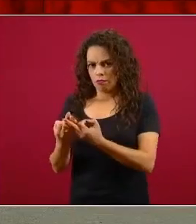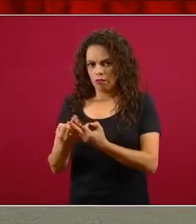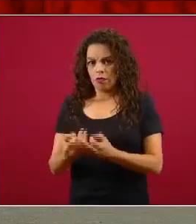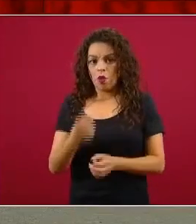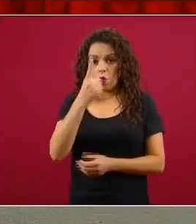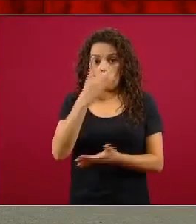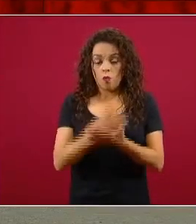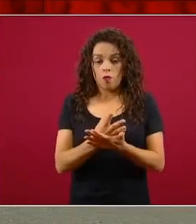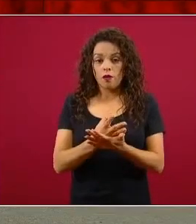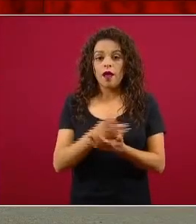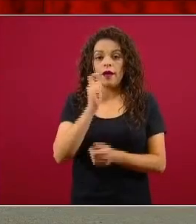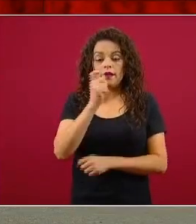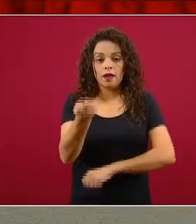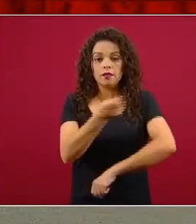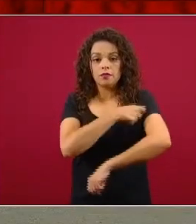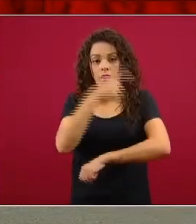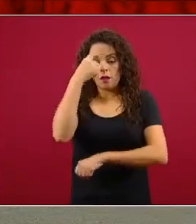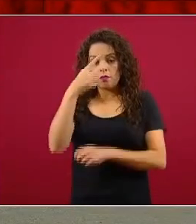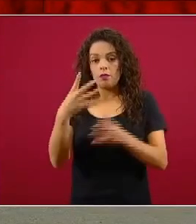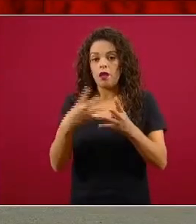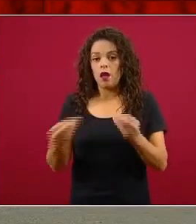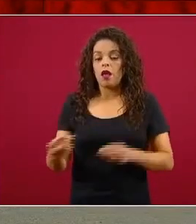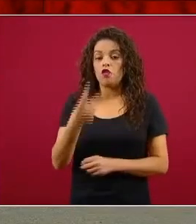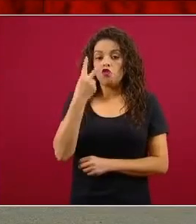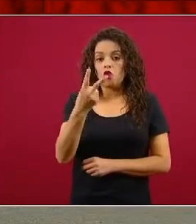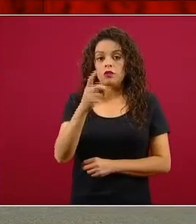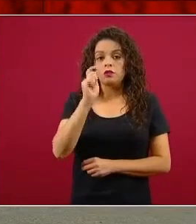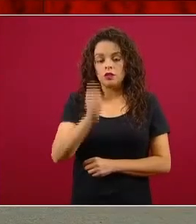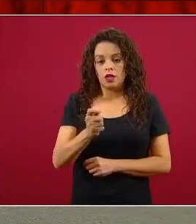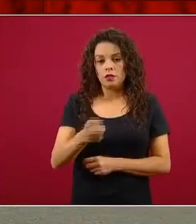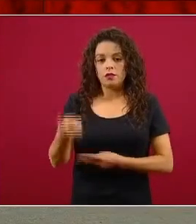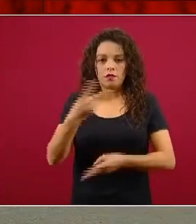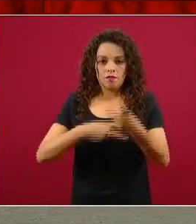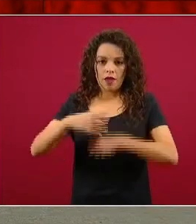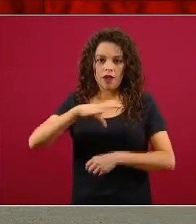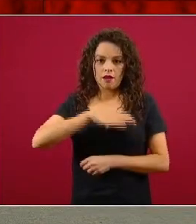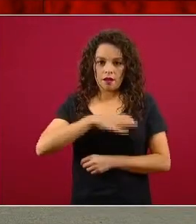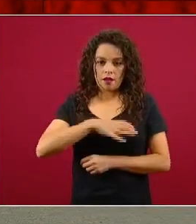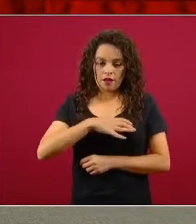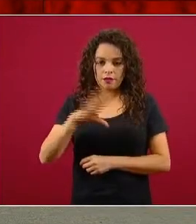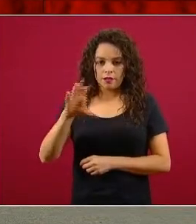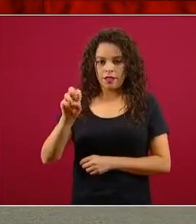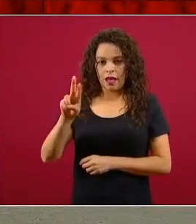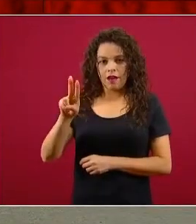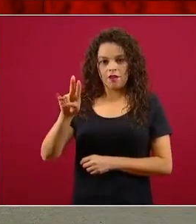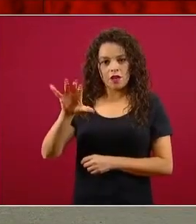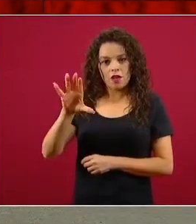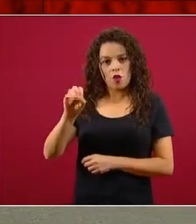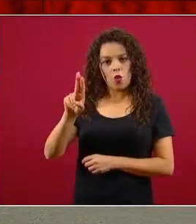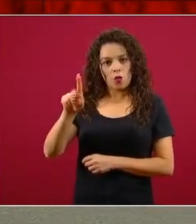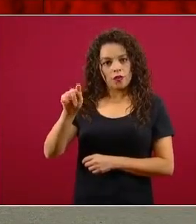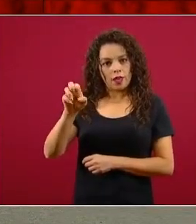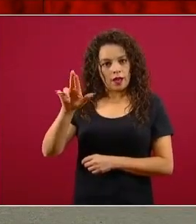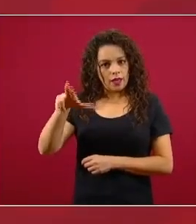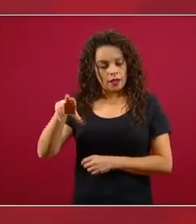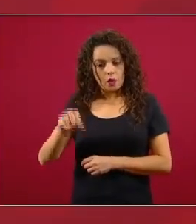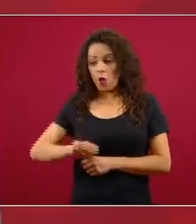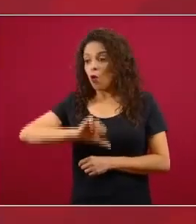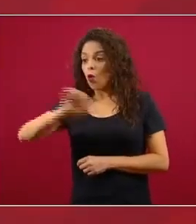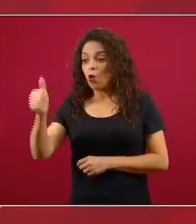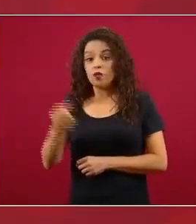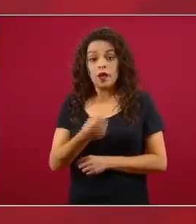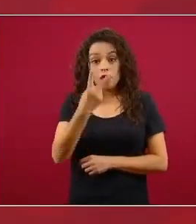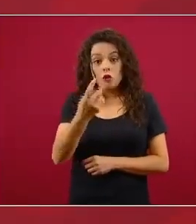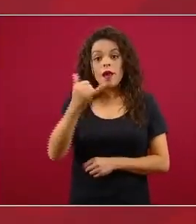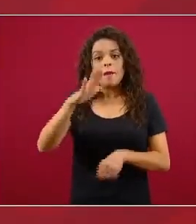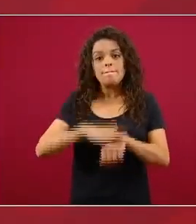de las cepas que pueden causar cáncer cervicouterino y la otra producía esas mismas 2, más